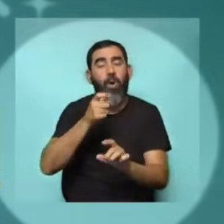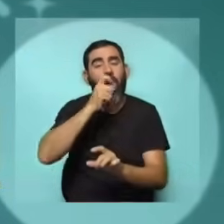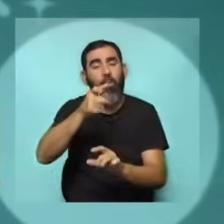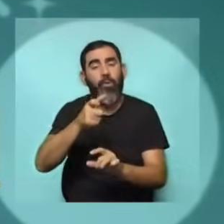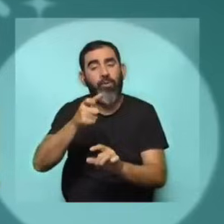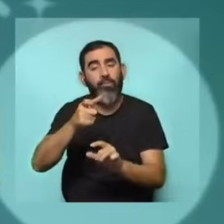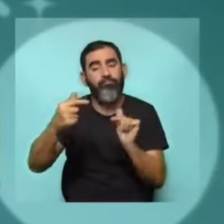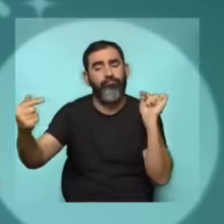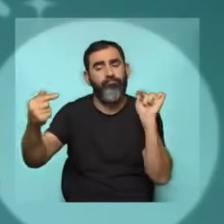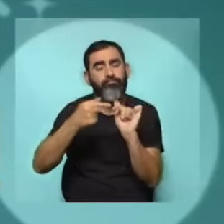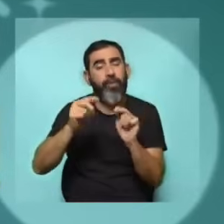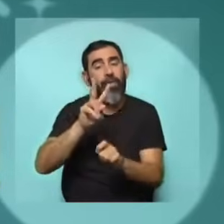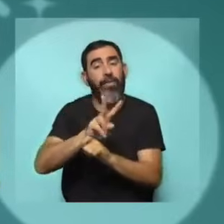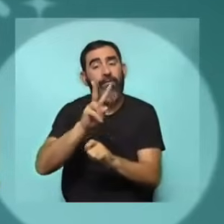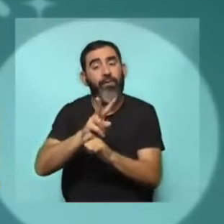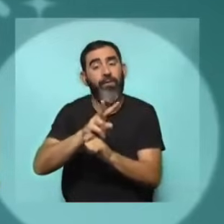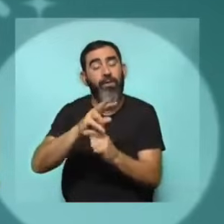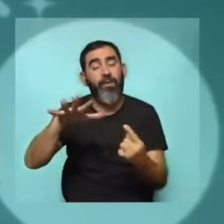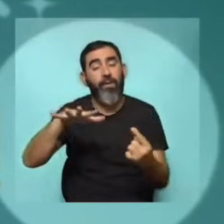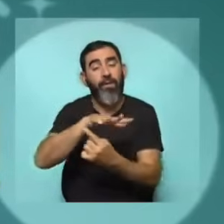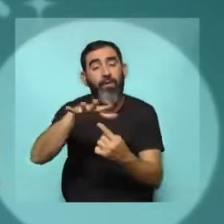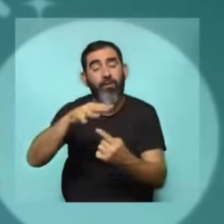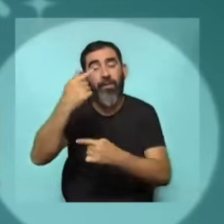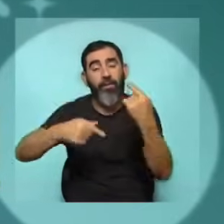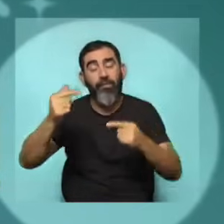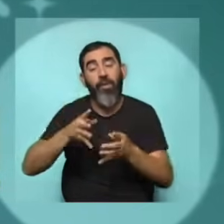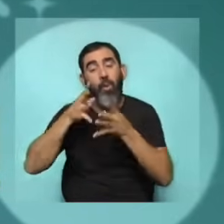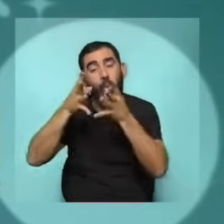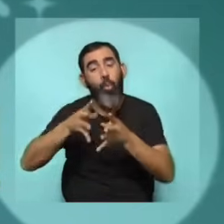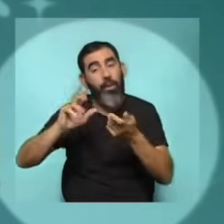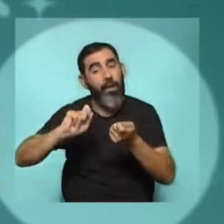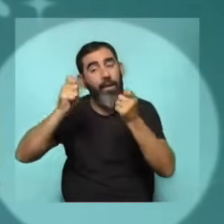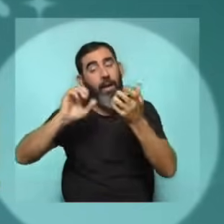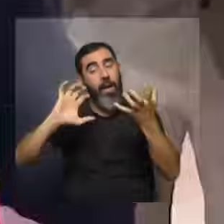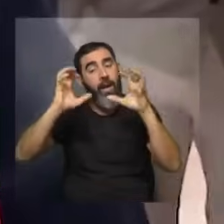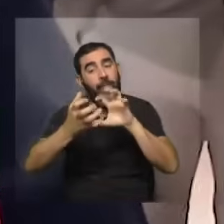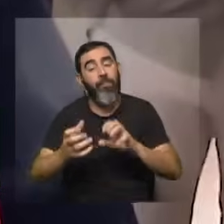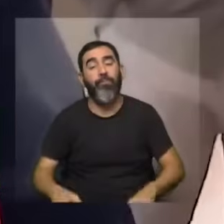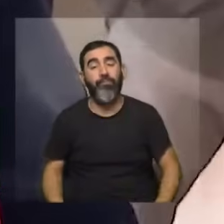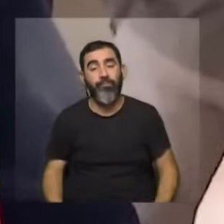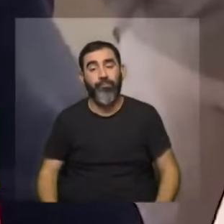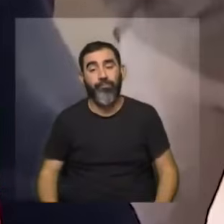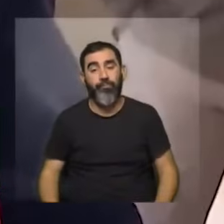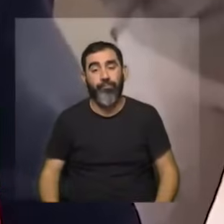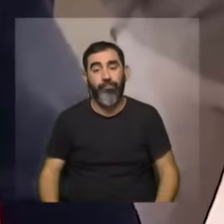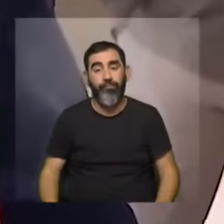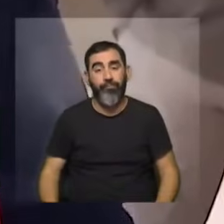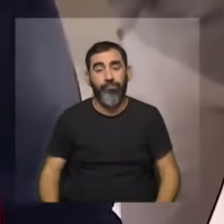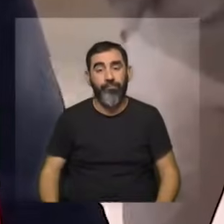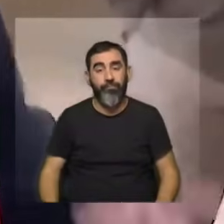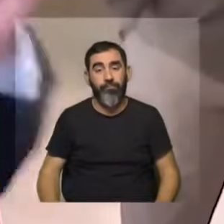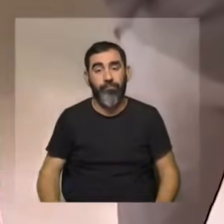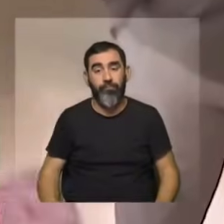de que contradice la defensa de la biodiversidad y la lucha contra el cambio climático. La única cosa que tiene que ficar